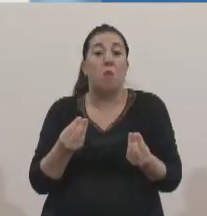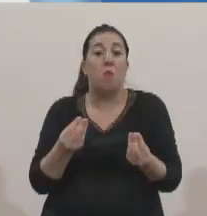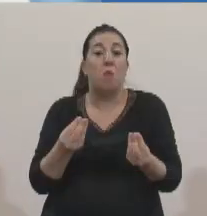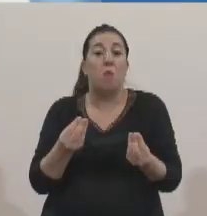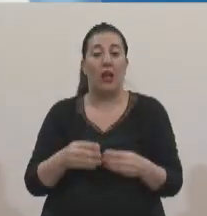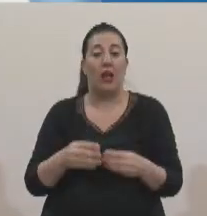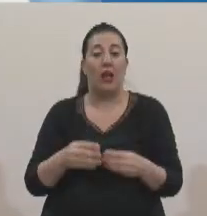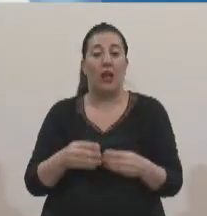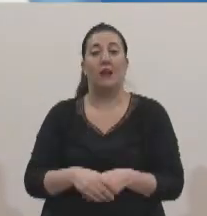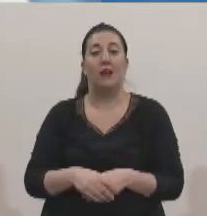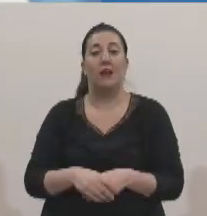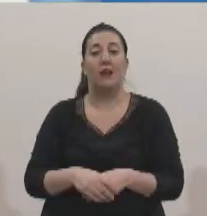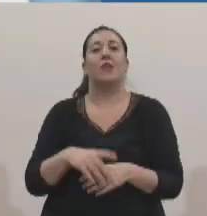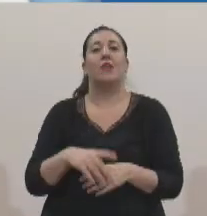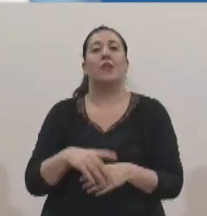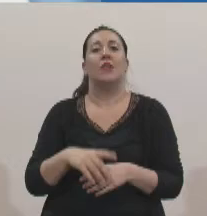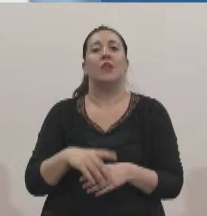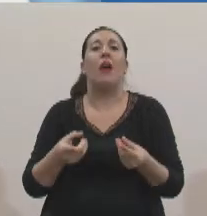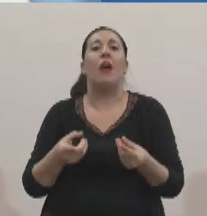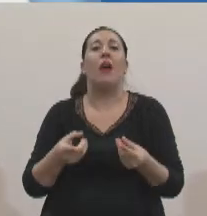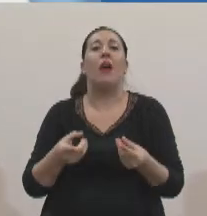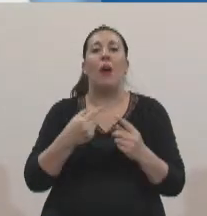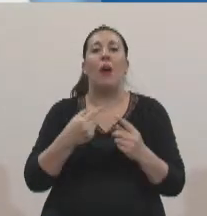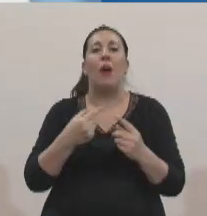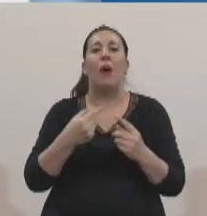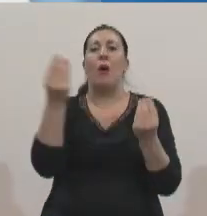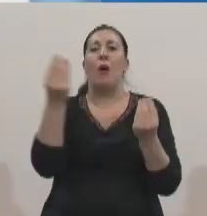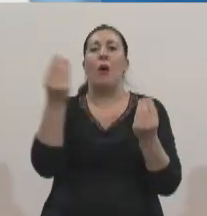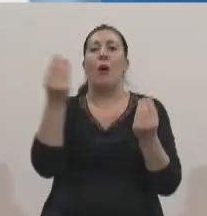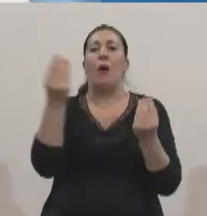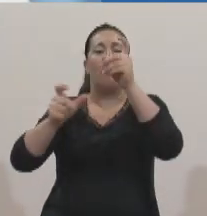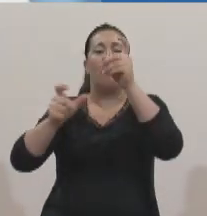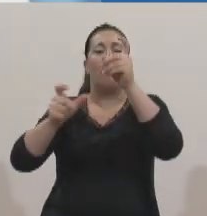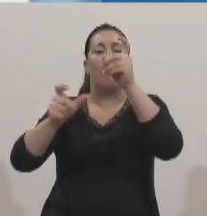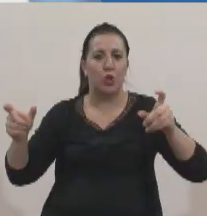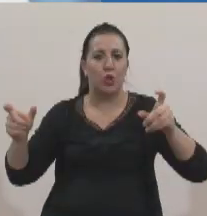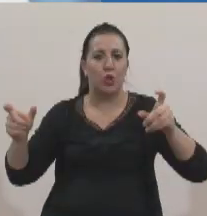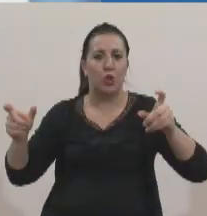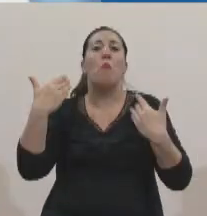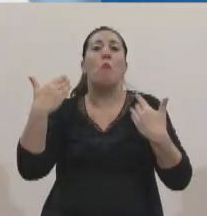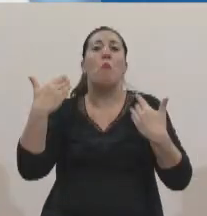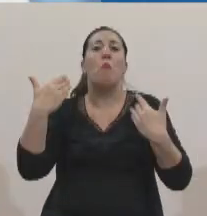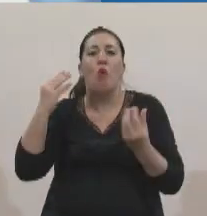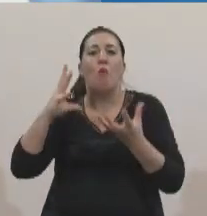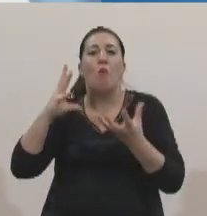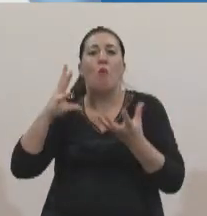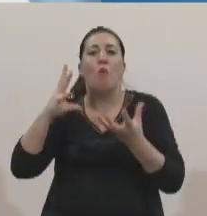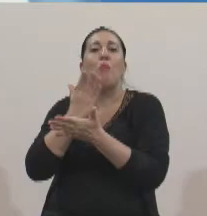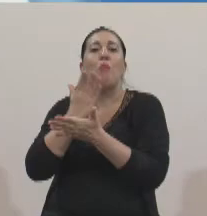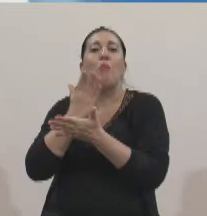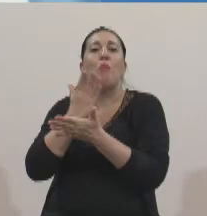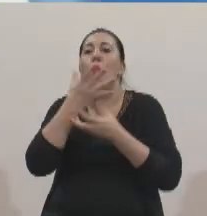además representa para muchas personas la real oportunidad de ser productivos desde cualquier lugar de nuestro